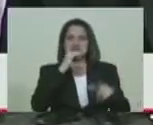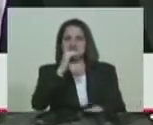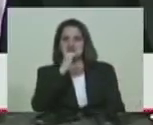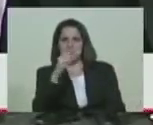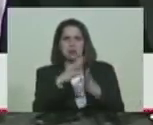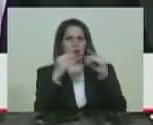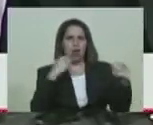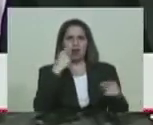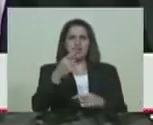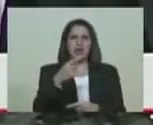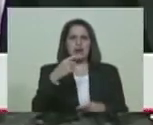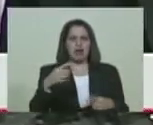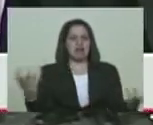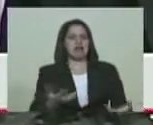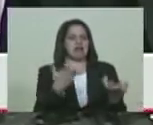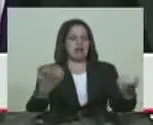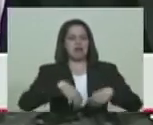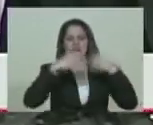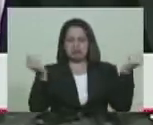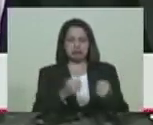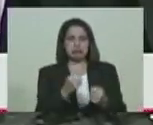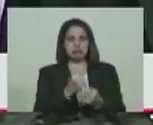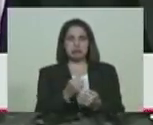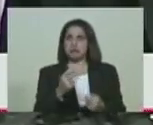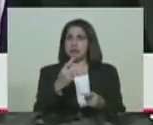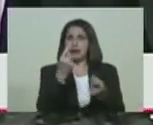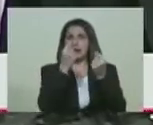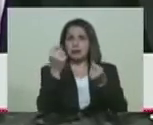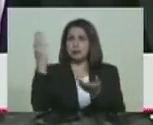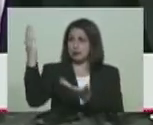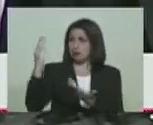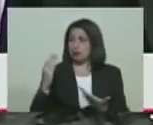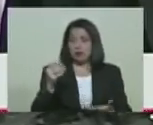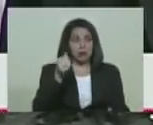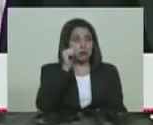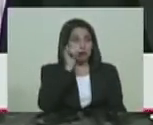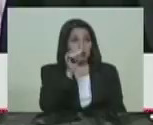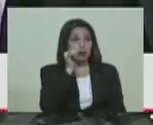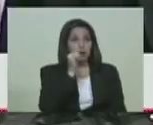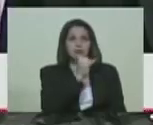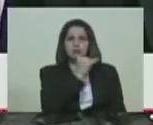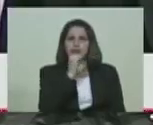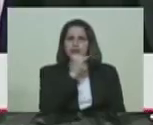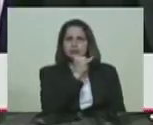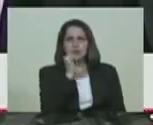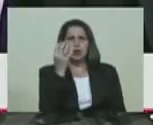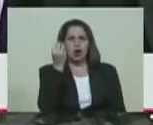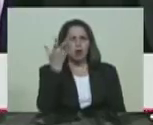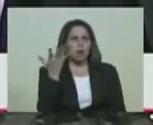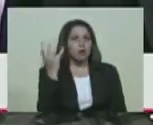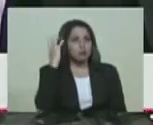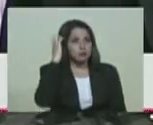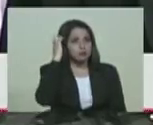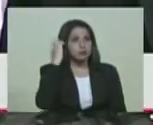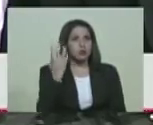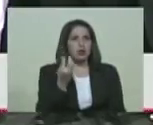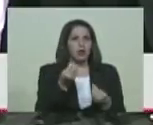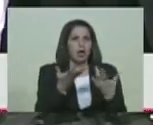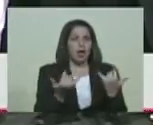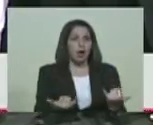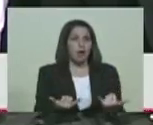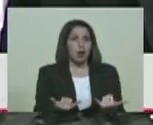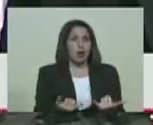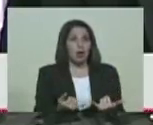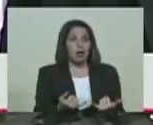días transmitía la guarimba en vivo y directo, ninguno vino a cubrir las elecciones en Venezuela. Por eso, la lección que ha